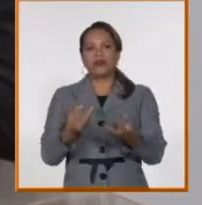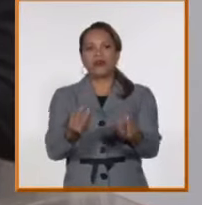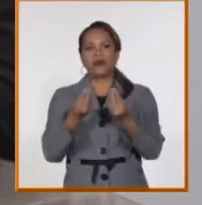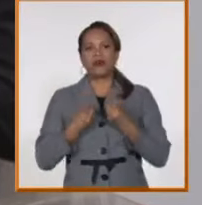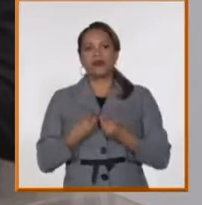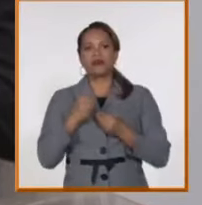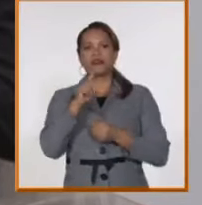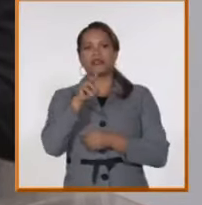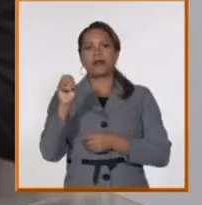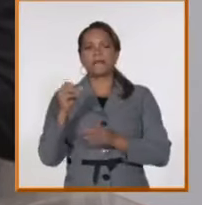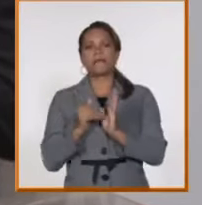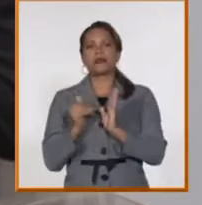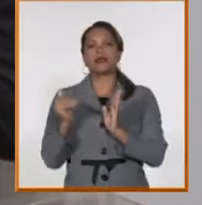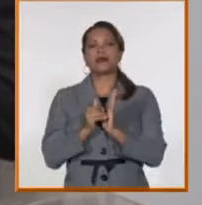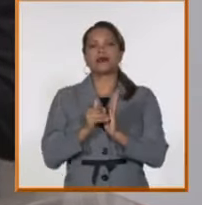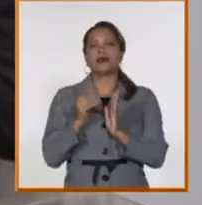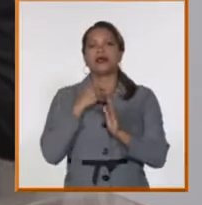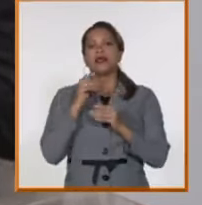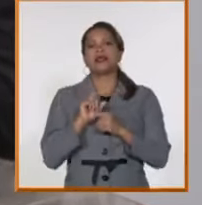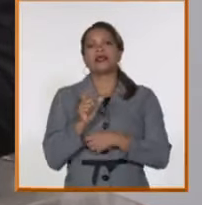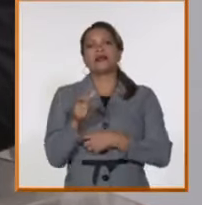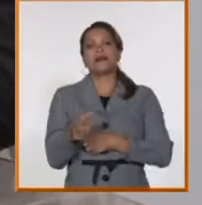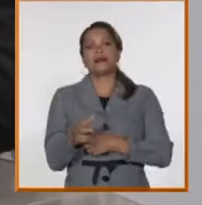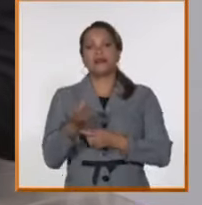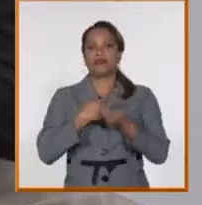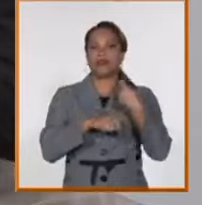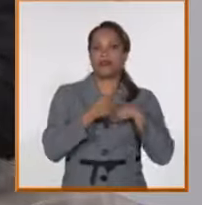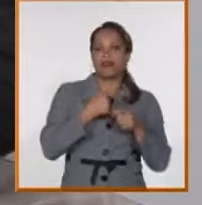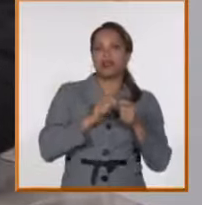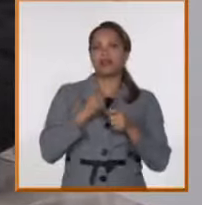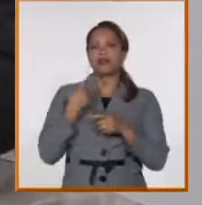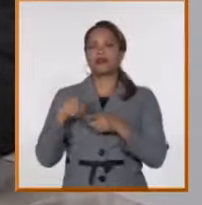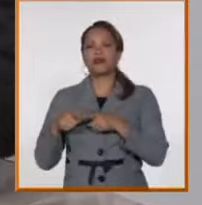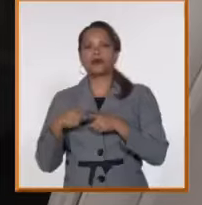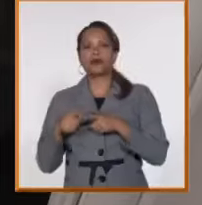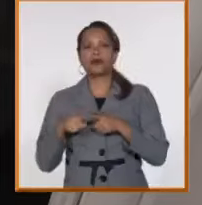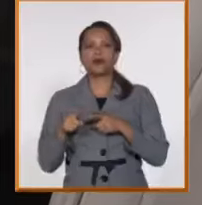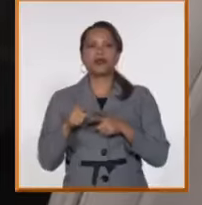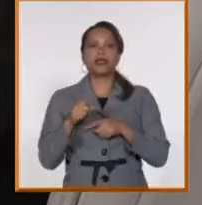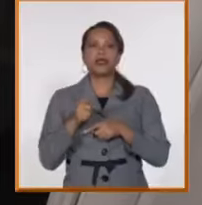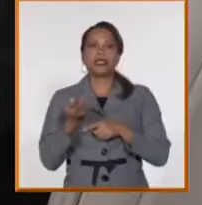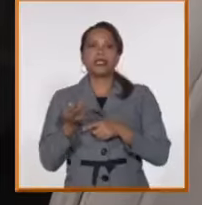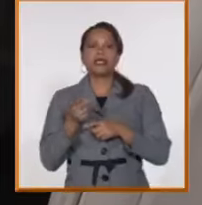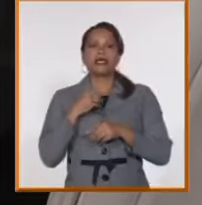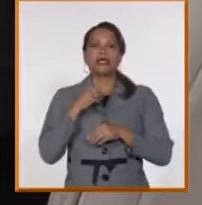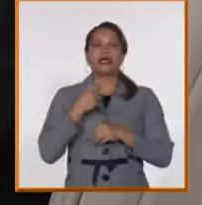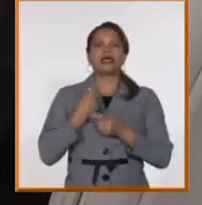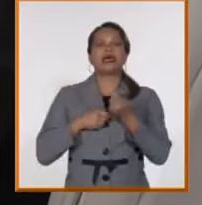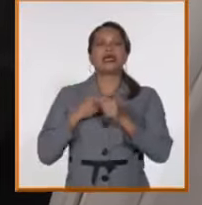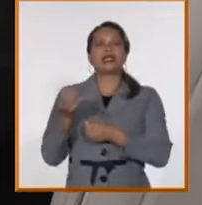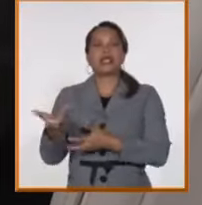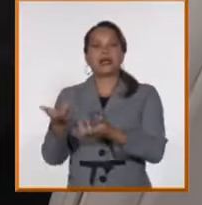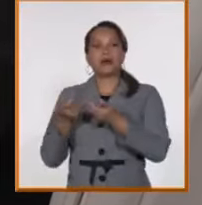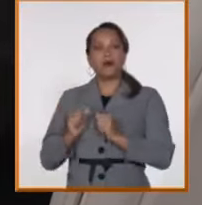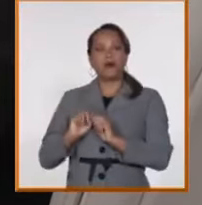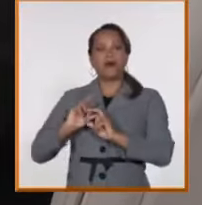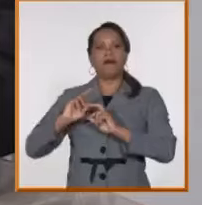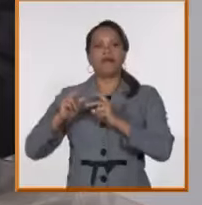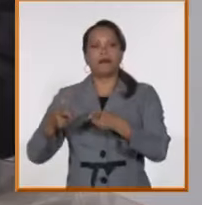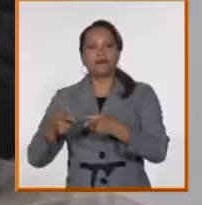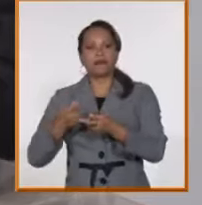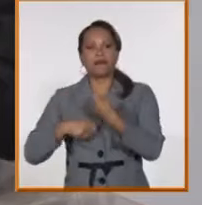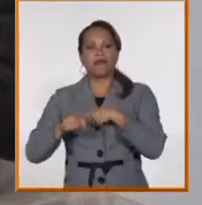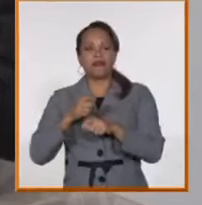pesos de venta de productos como nosotros decimos producciones secundarias producciones alternativas las recuperan y producen productos pero